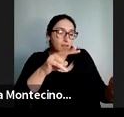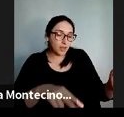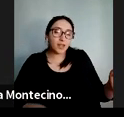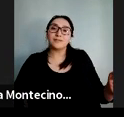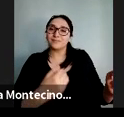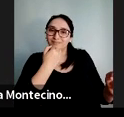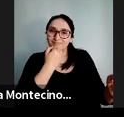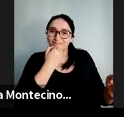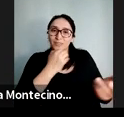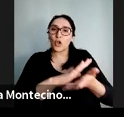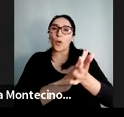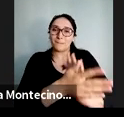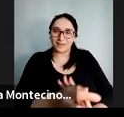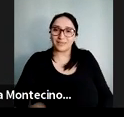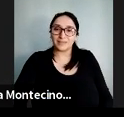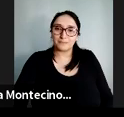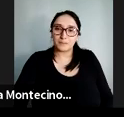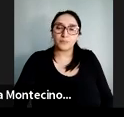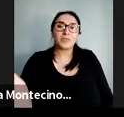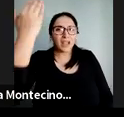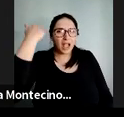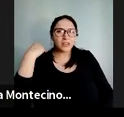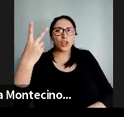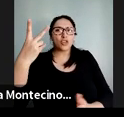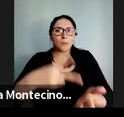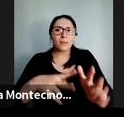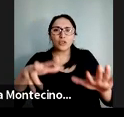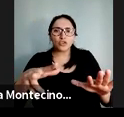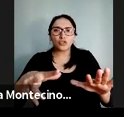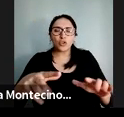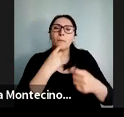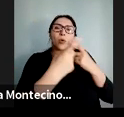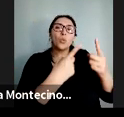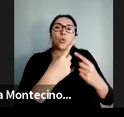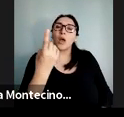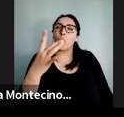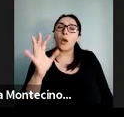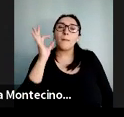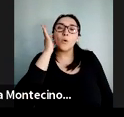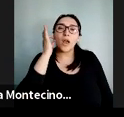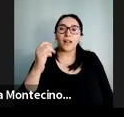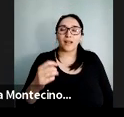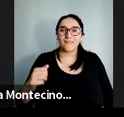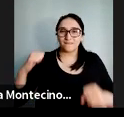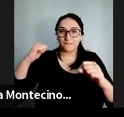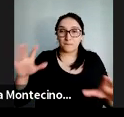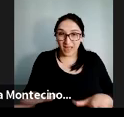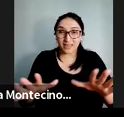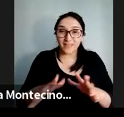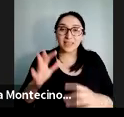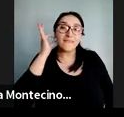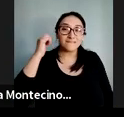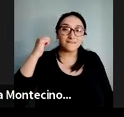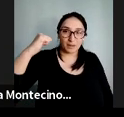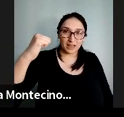habíamos hecho en el año 2018, nos enfocamos en activistas feministas. Sin embargo, ahora nuestra intención era que en